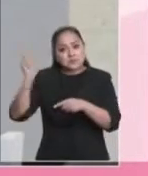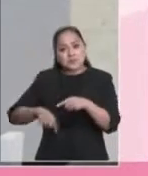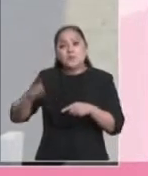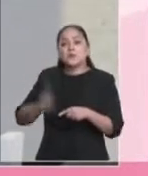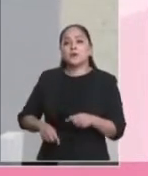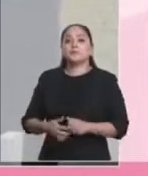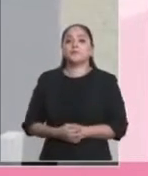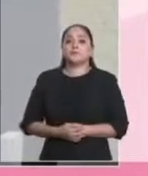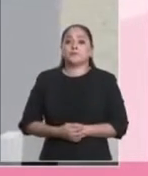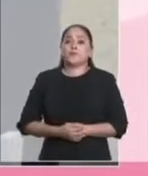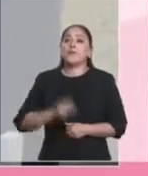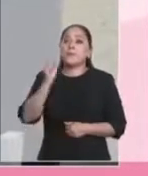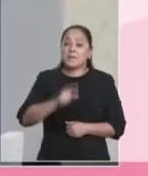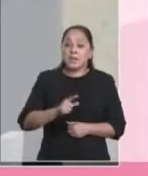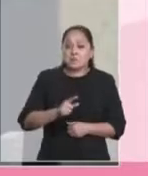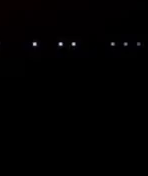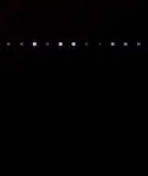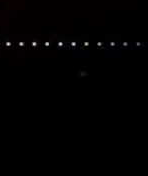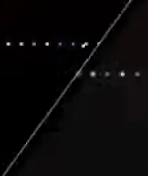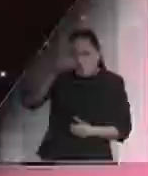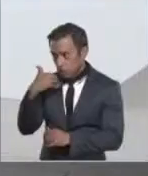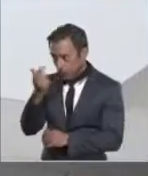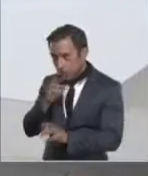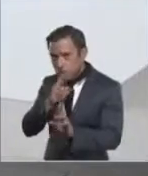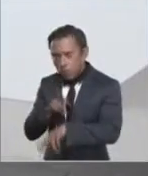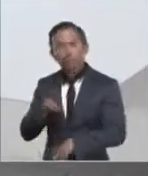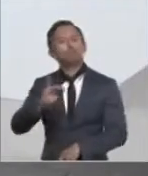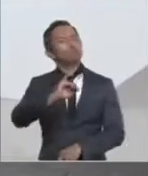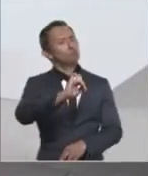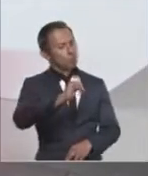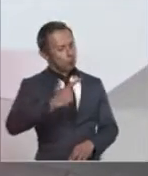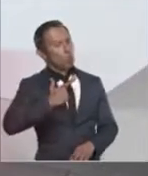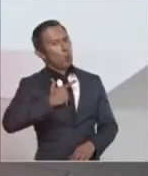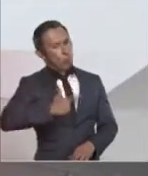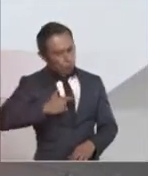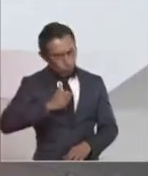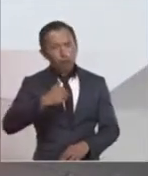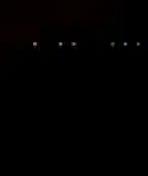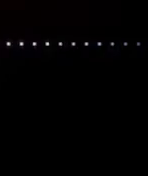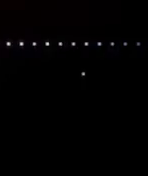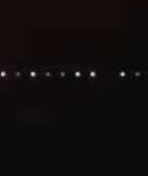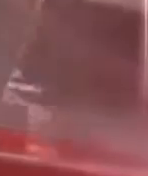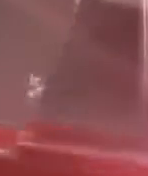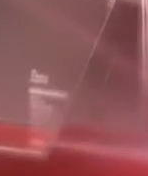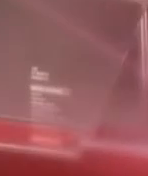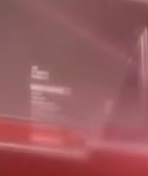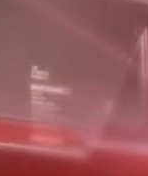eliminar la violencia a través de los valores. Señal informativa, Henry Saldaña.